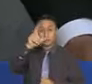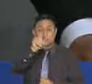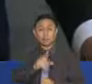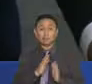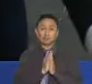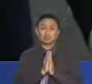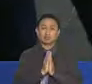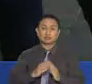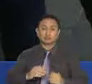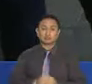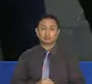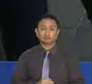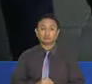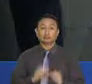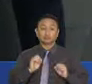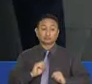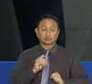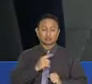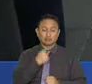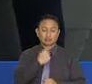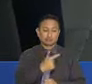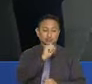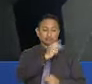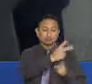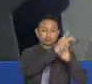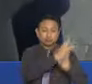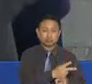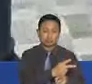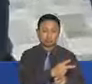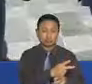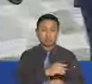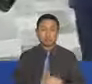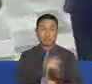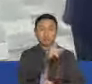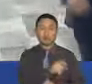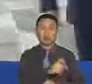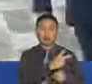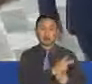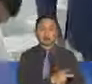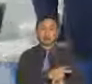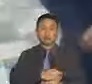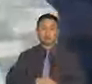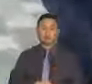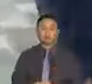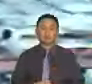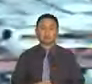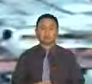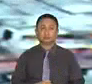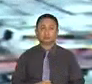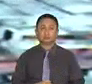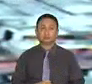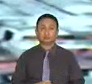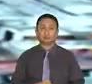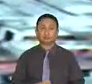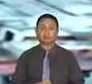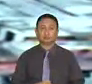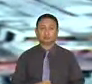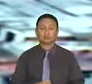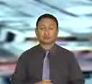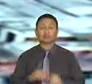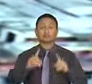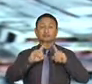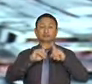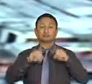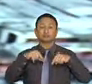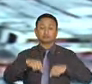y ya se concedió una medida cautelar a favor de los destituidos y varios casos